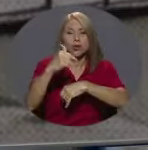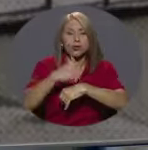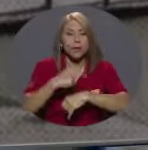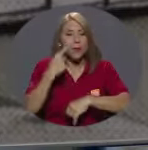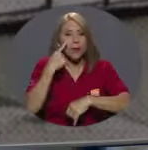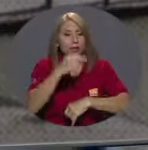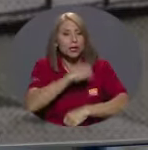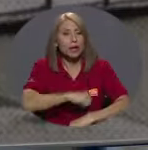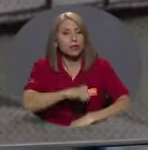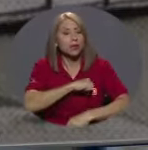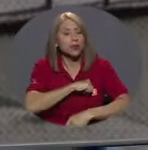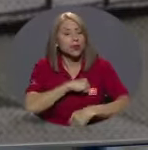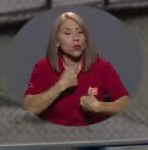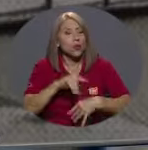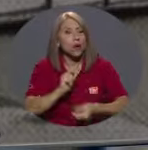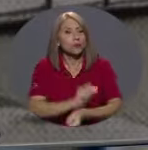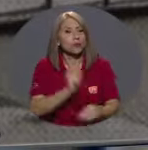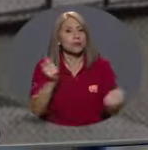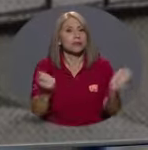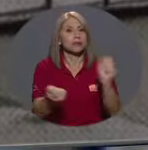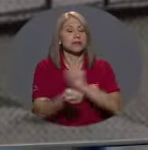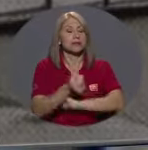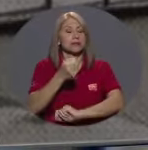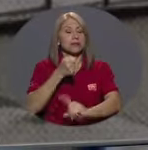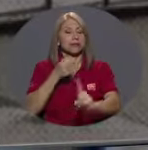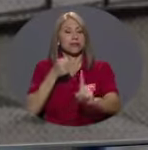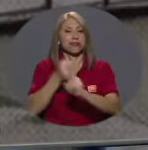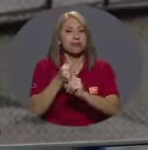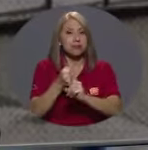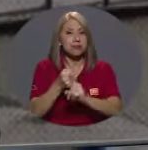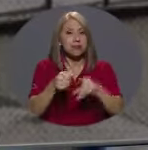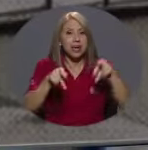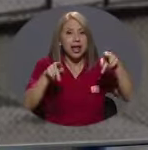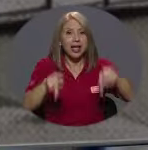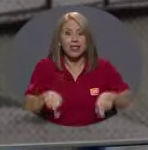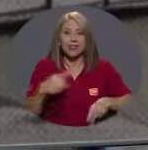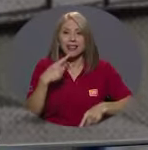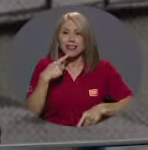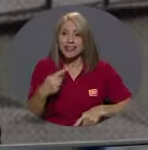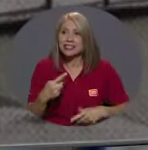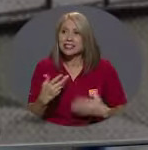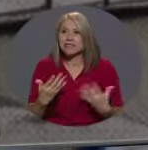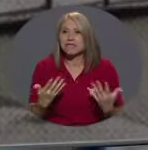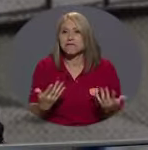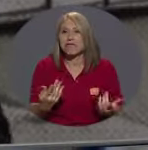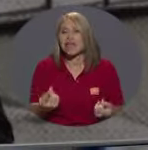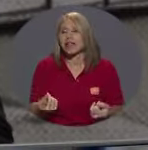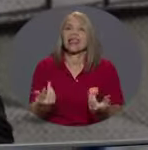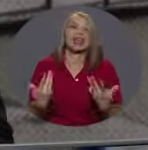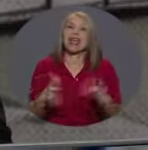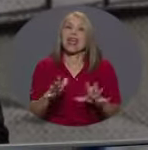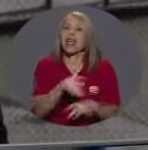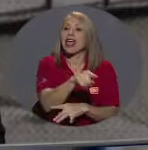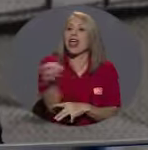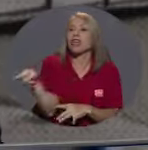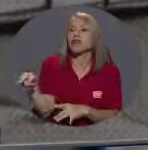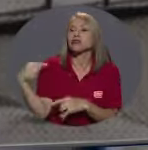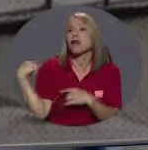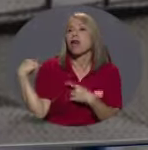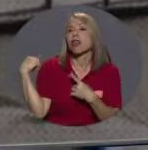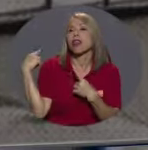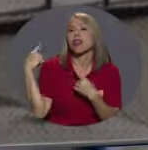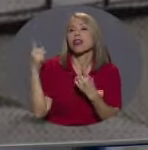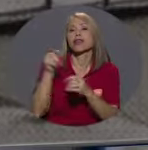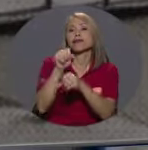ver un impacto actitudinal tan bueno, ¿verdad? Donde la gente dice simple y sencillamente venía abordando un